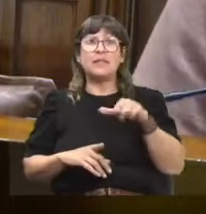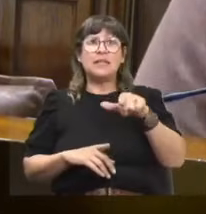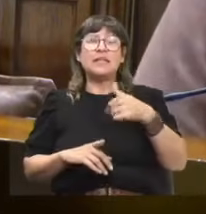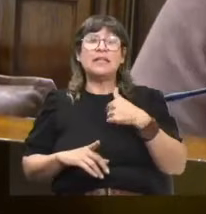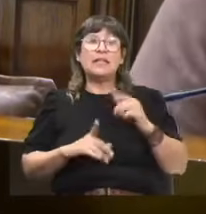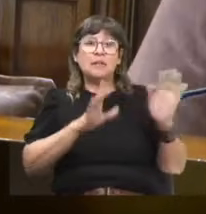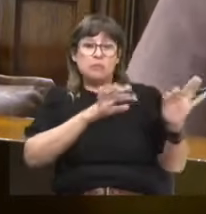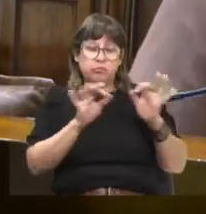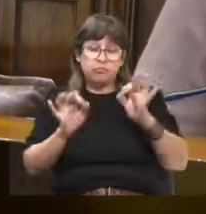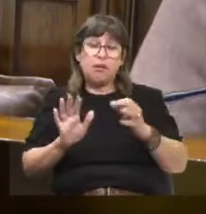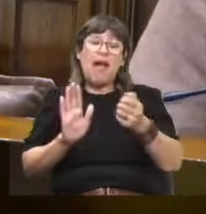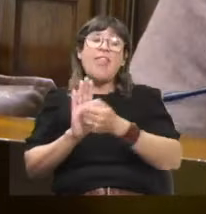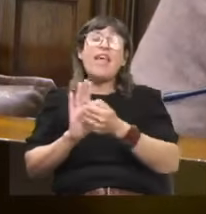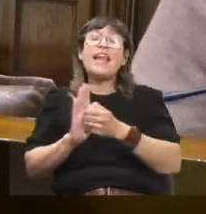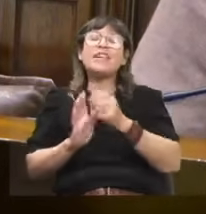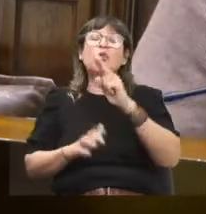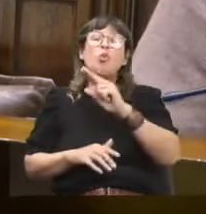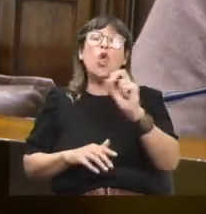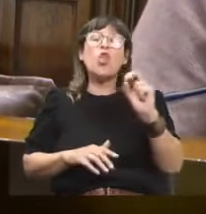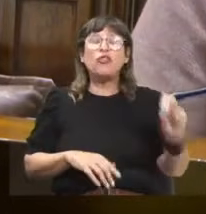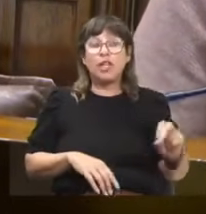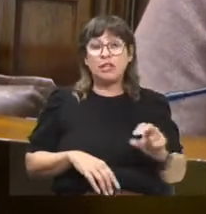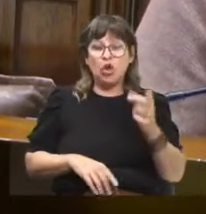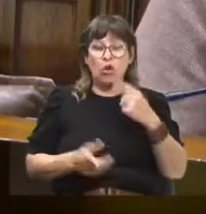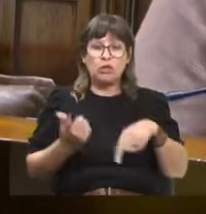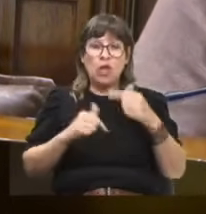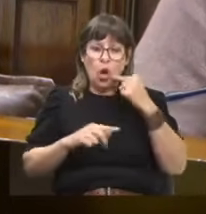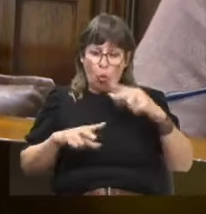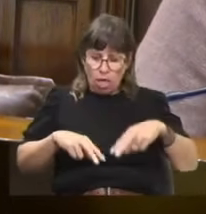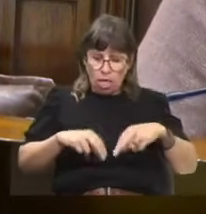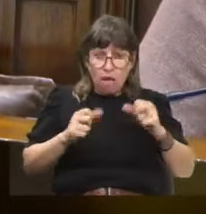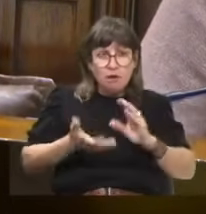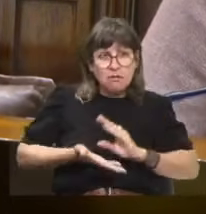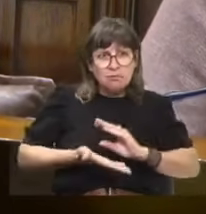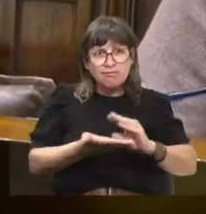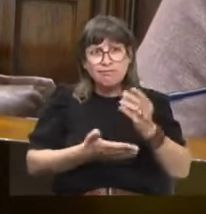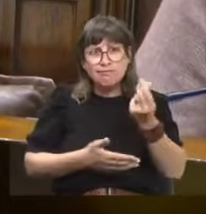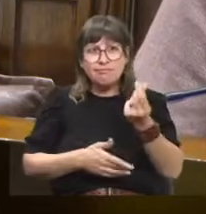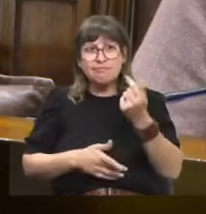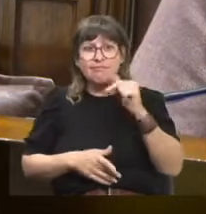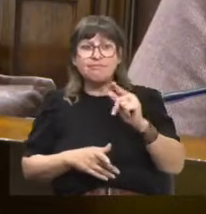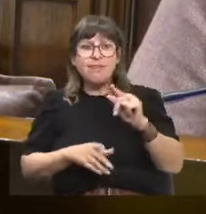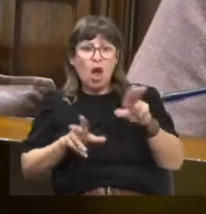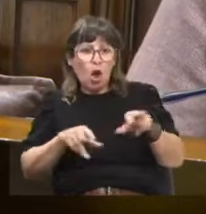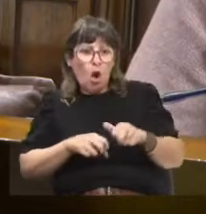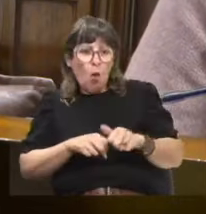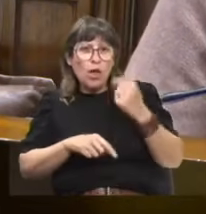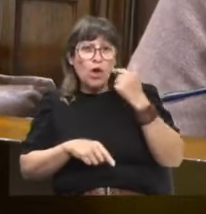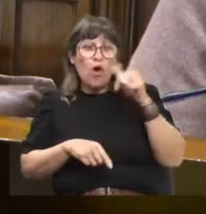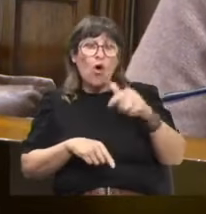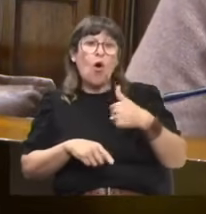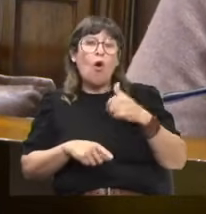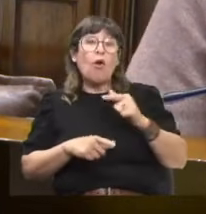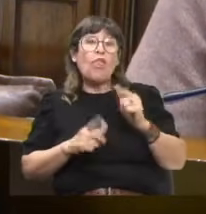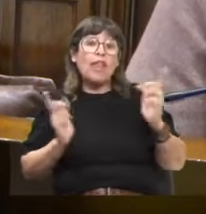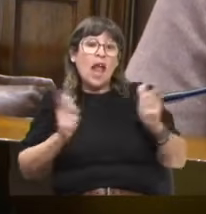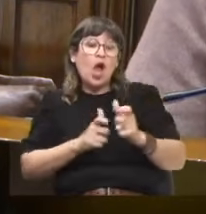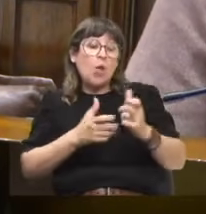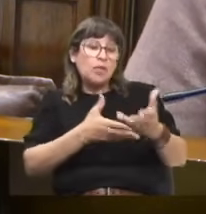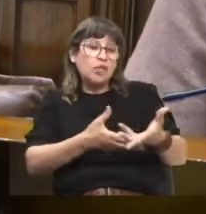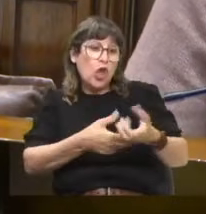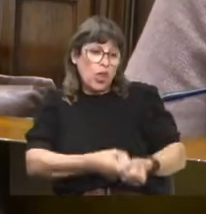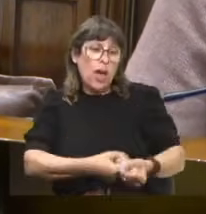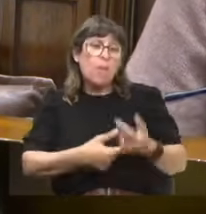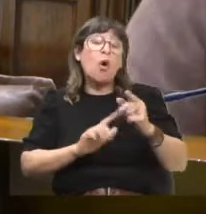del artículo 200, cuando analizan las partidas que danza percibió de la Comisión de Apoyo de los